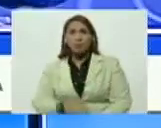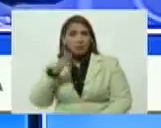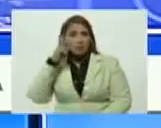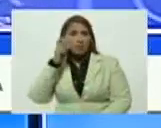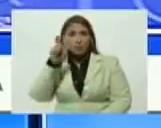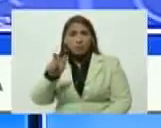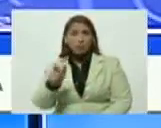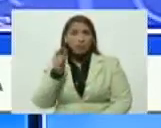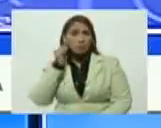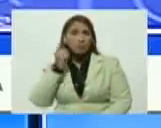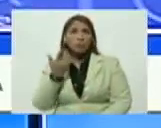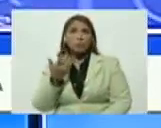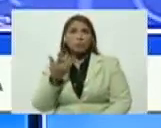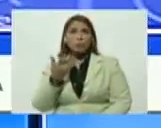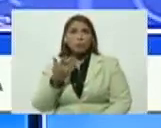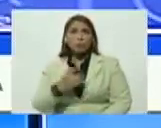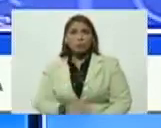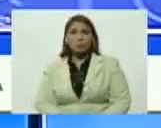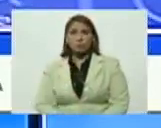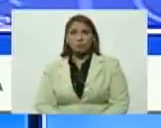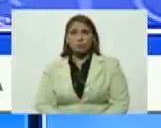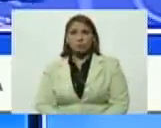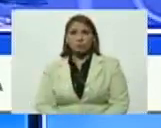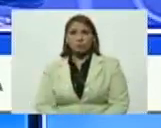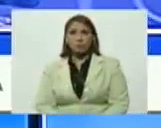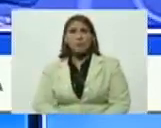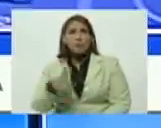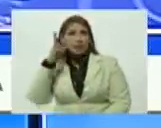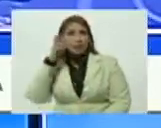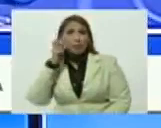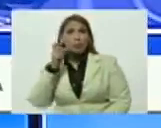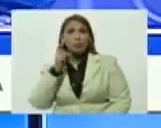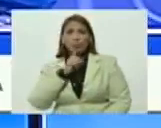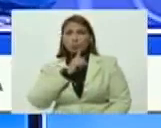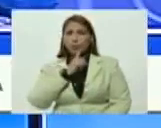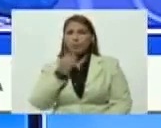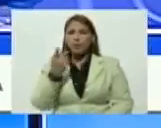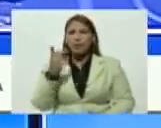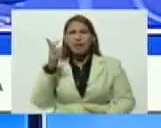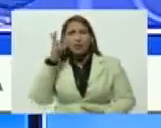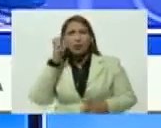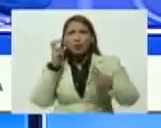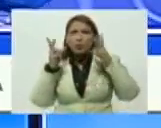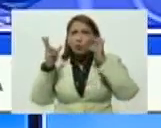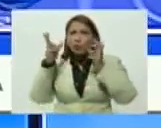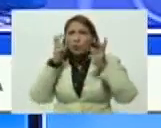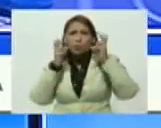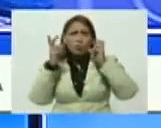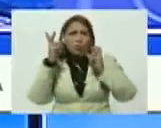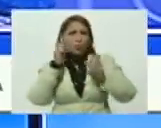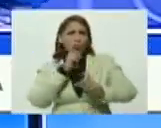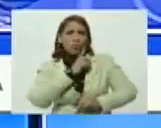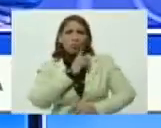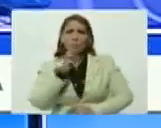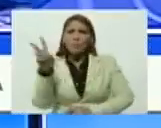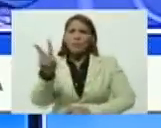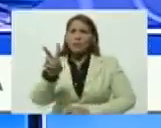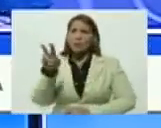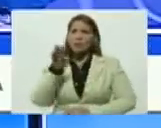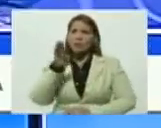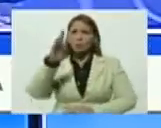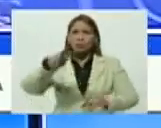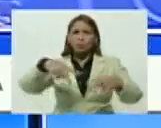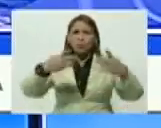escuchen bien ese nombre. Keriyet Fernández, escuchen los nombres de la Venezuela del futuro, el